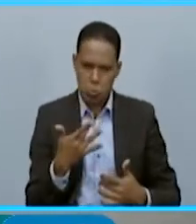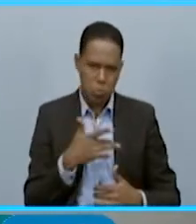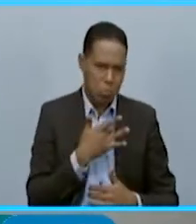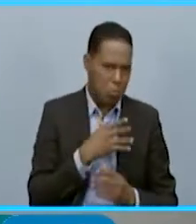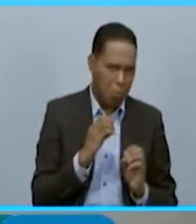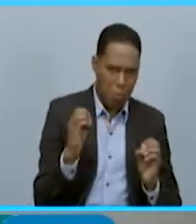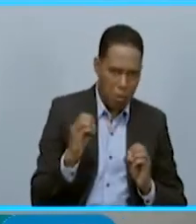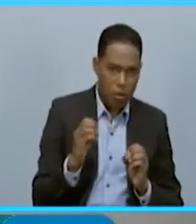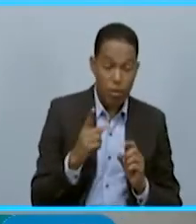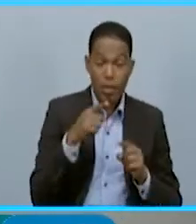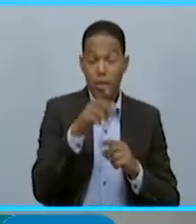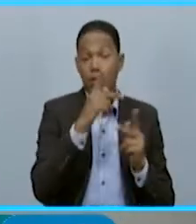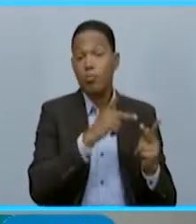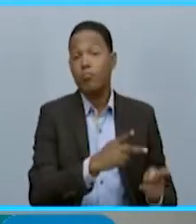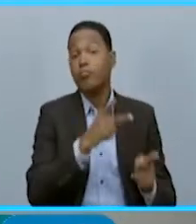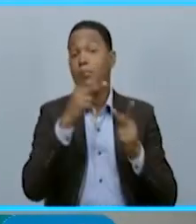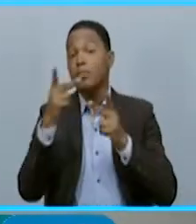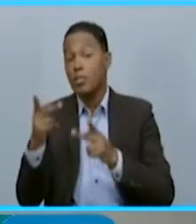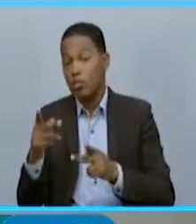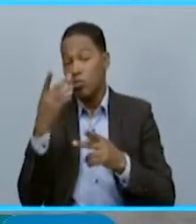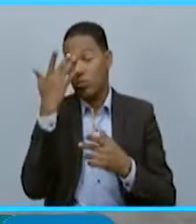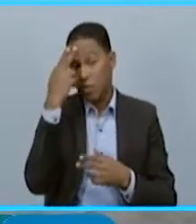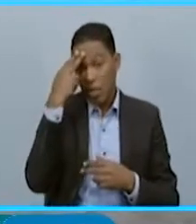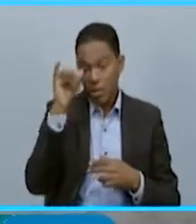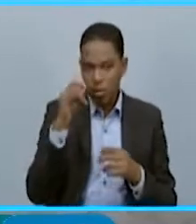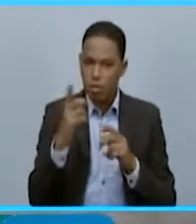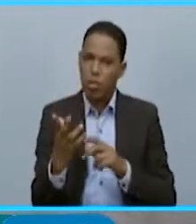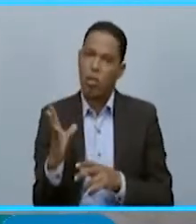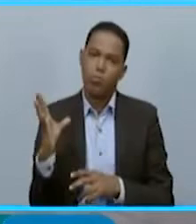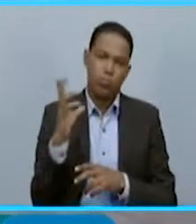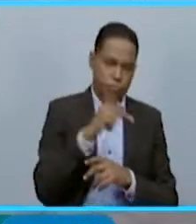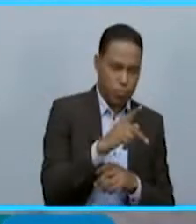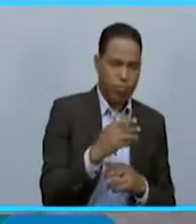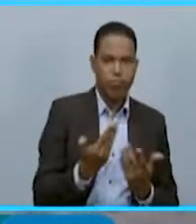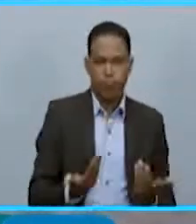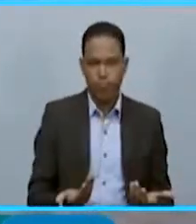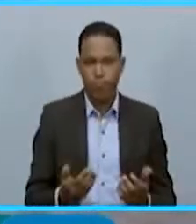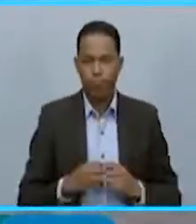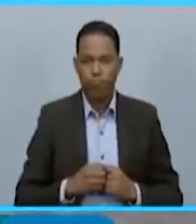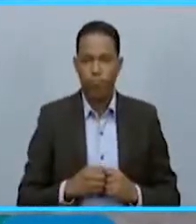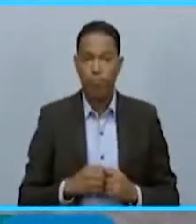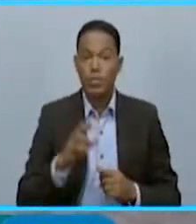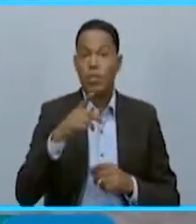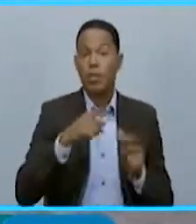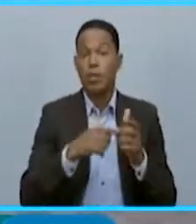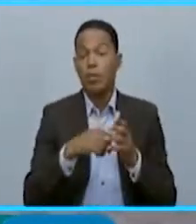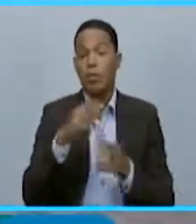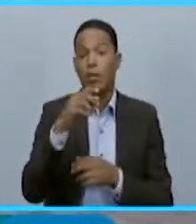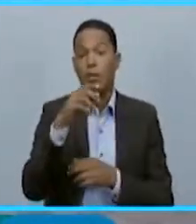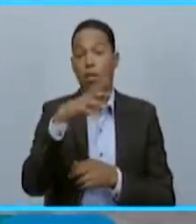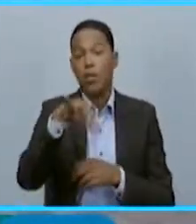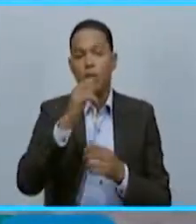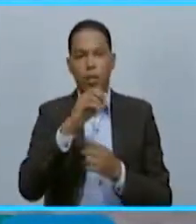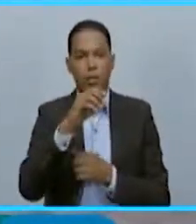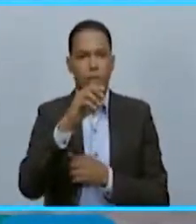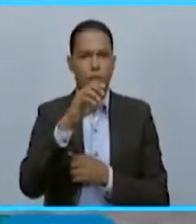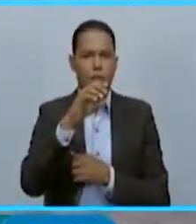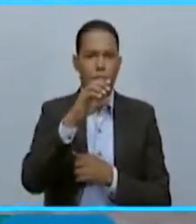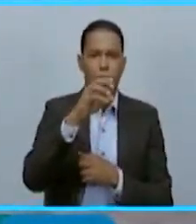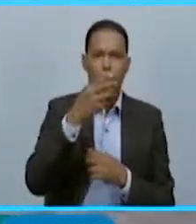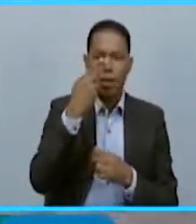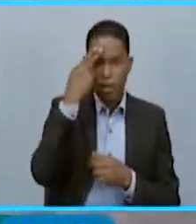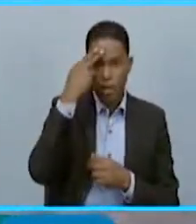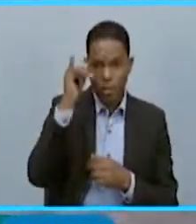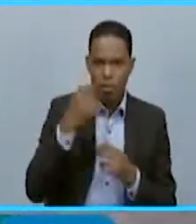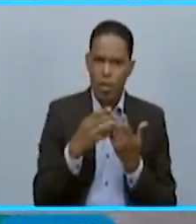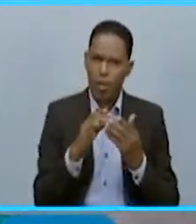porque fue que ella fue Haití y regresó pensar que este nuevo brote de cólera que afecta la nación caribeña hasta el momento ha cobrado